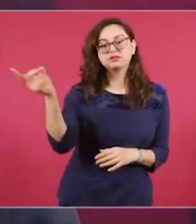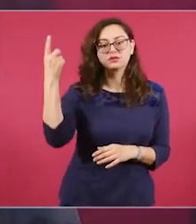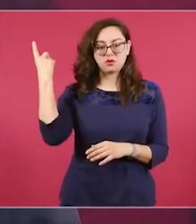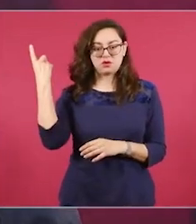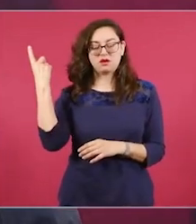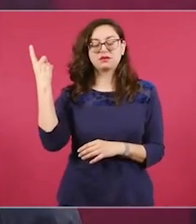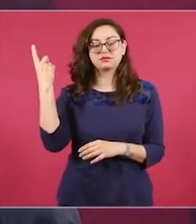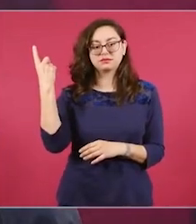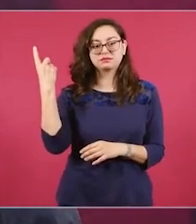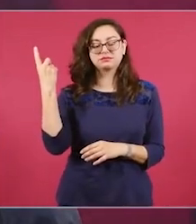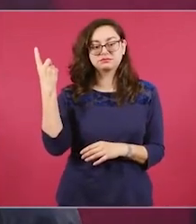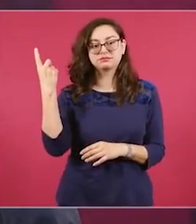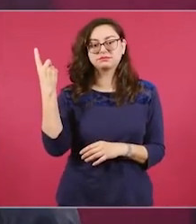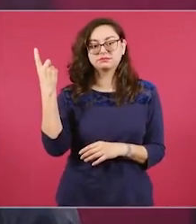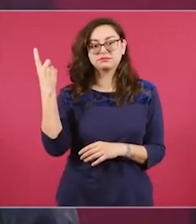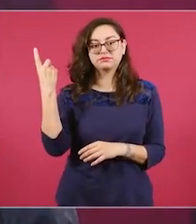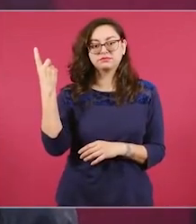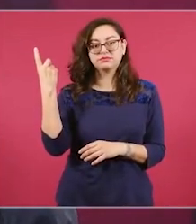dólares.